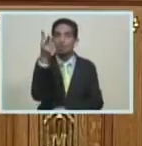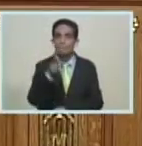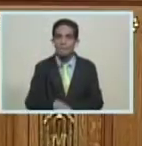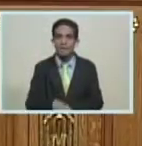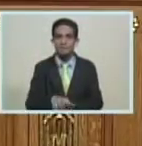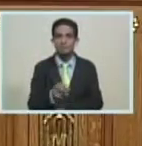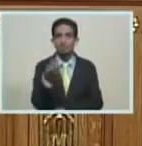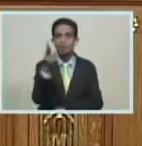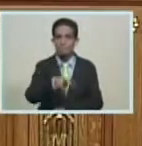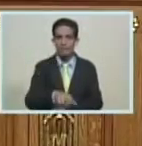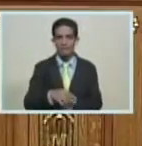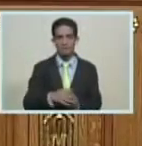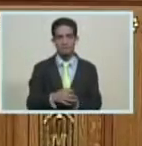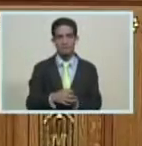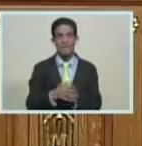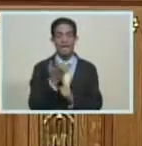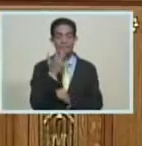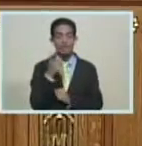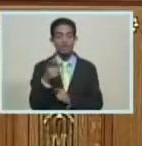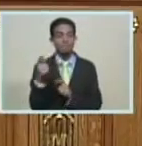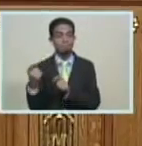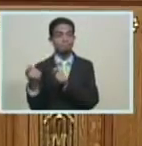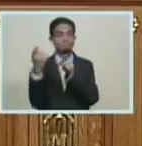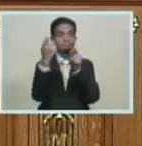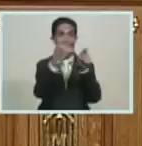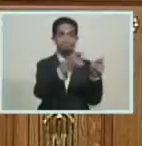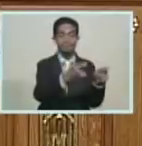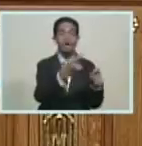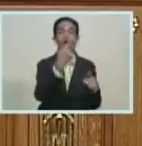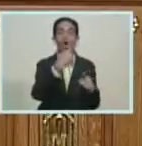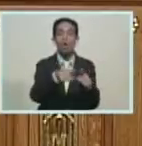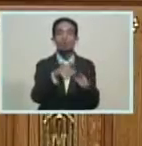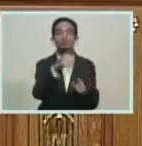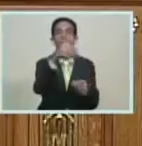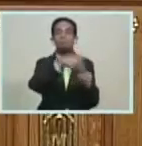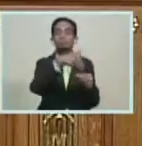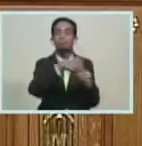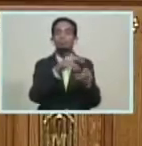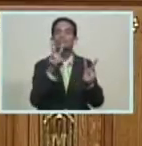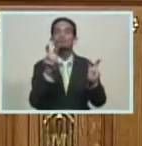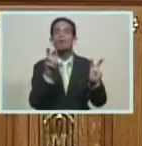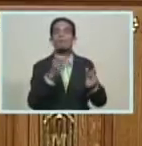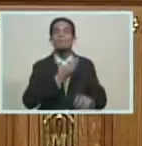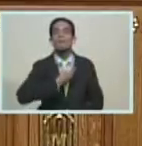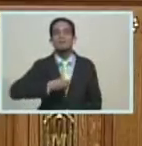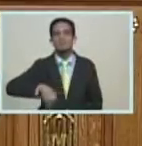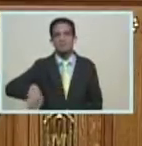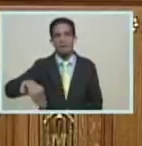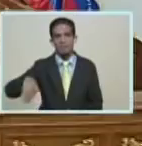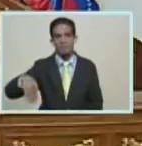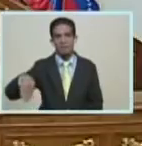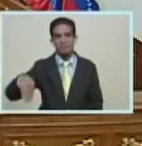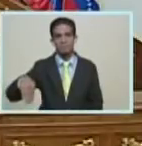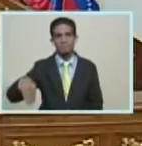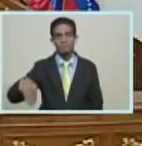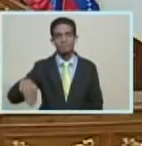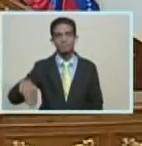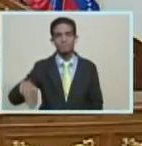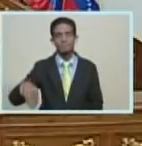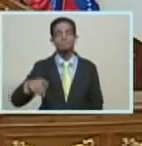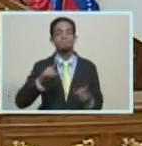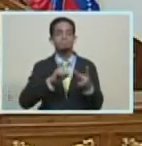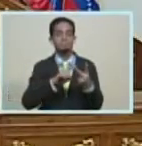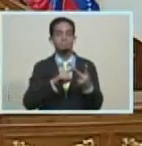2 meses y medio. Y como Álvaro Uribe está preparando, en su época Álvaro Uribe está preparando acciones de provocación